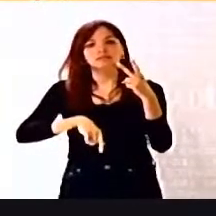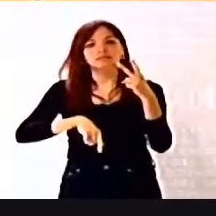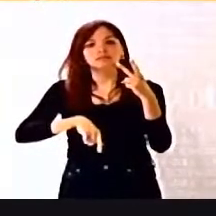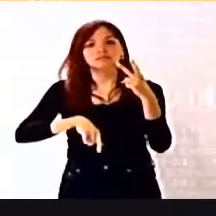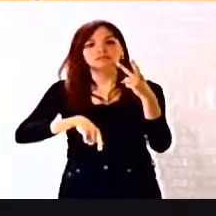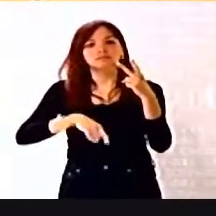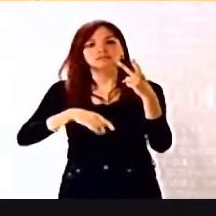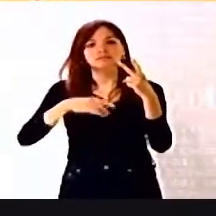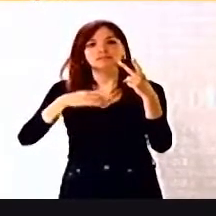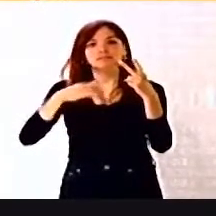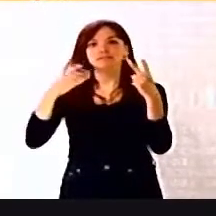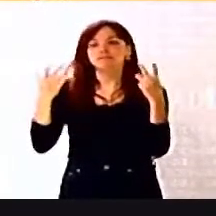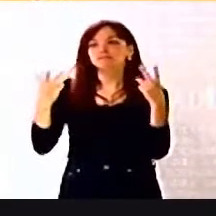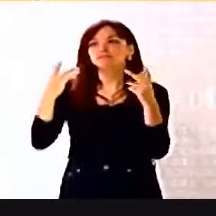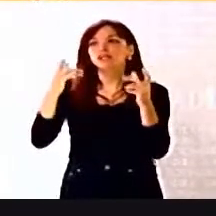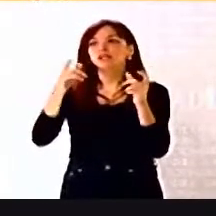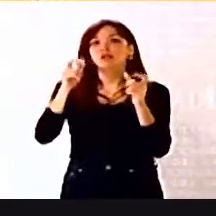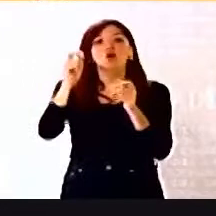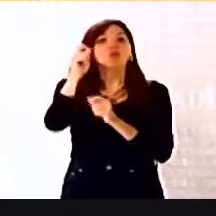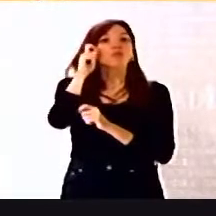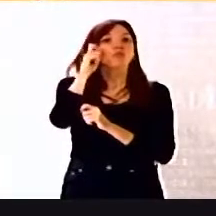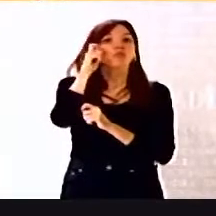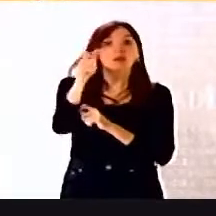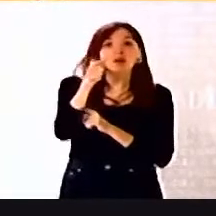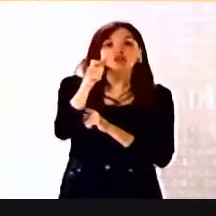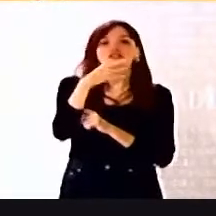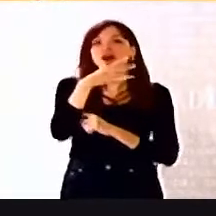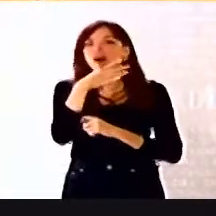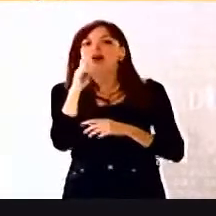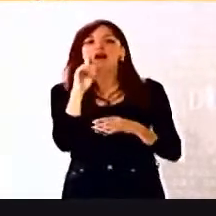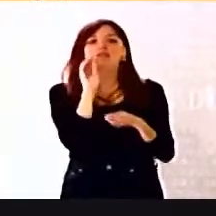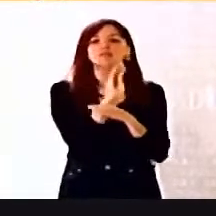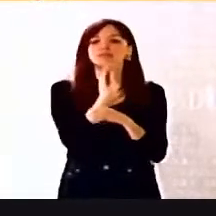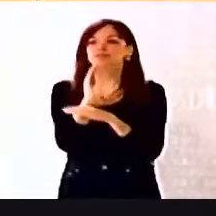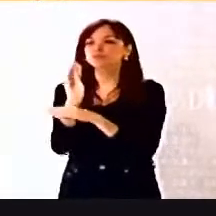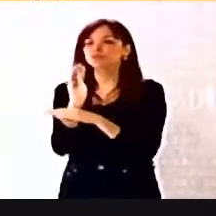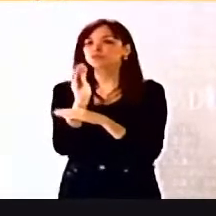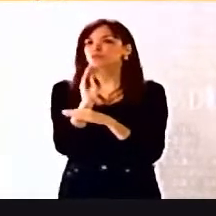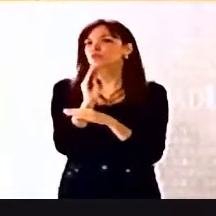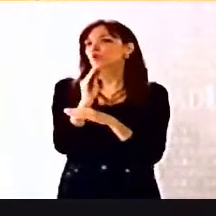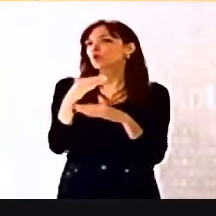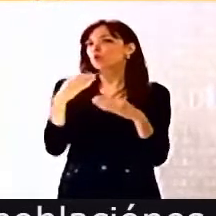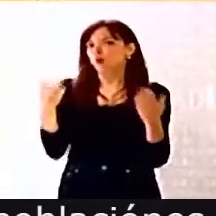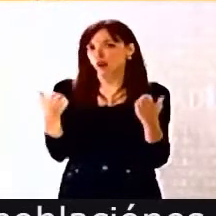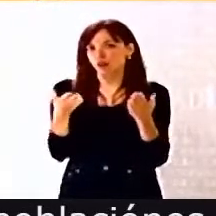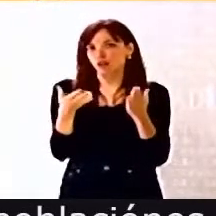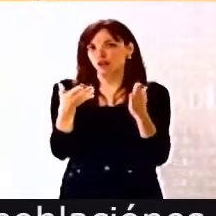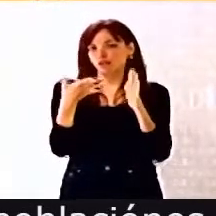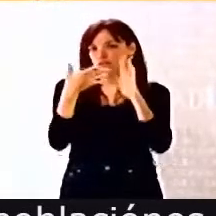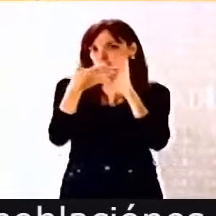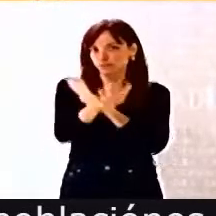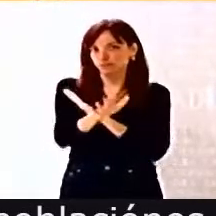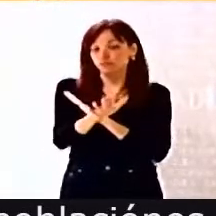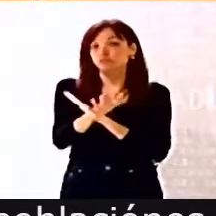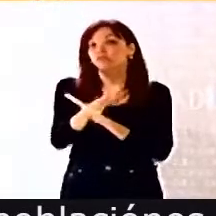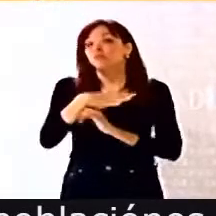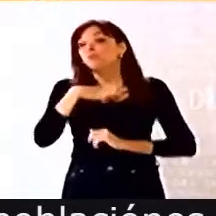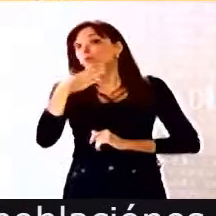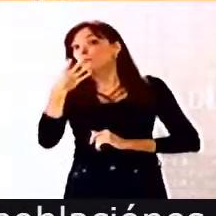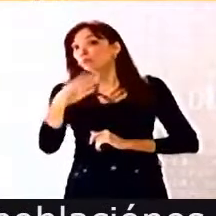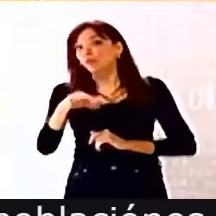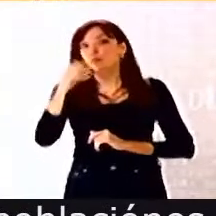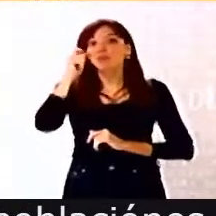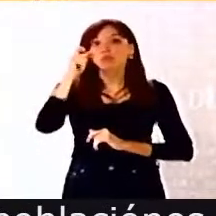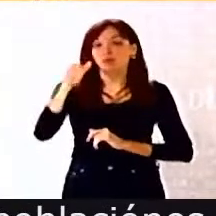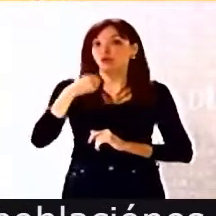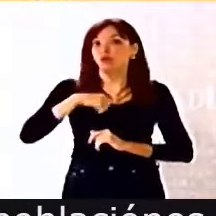las poblaciones que en este momento tenemos en vigilancia y que pudieran ser objeto en algún momento